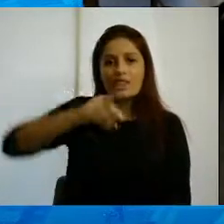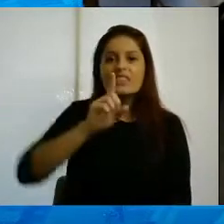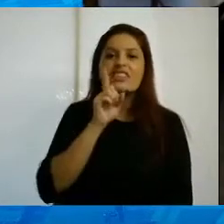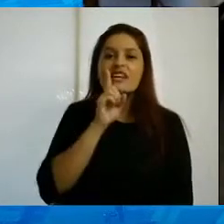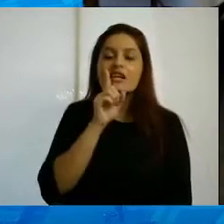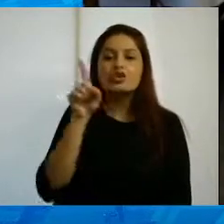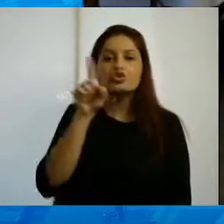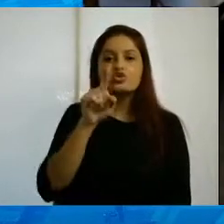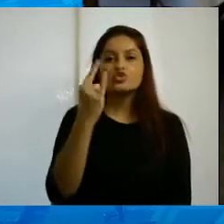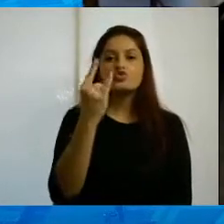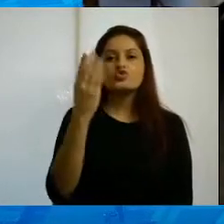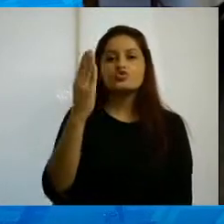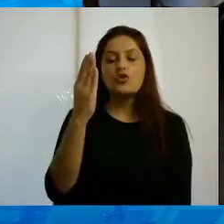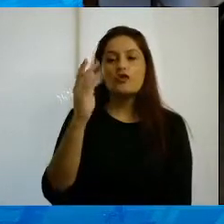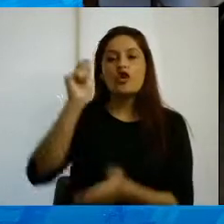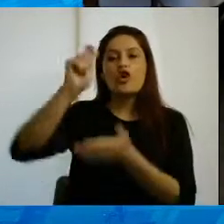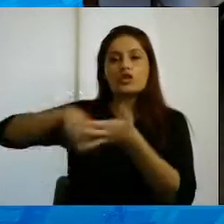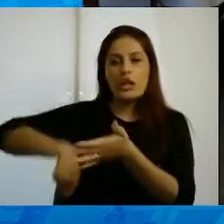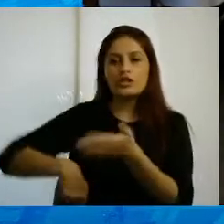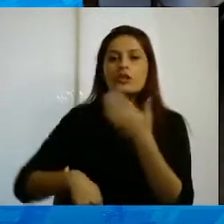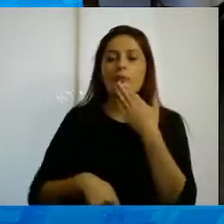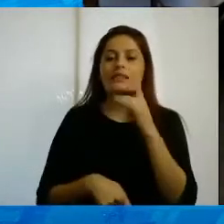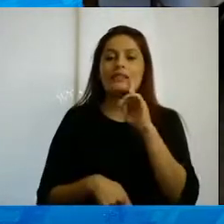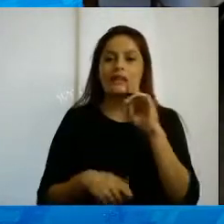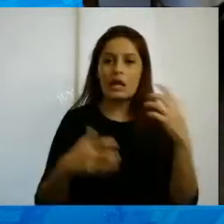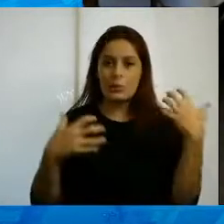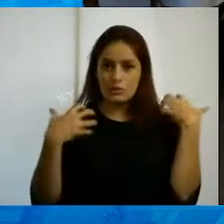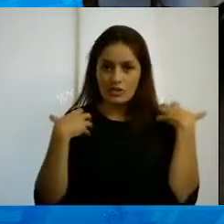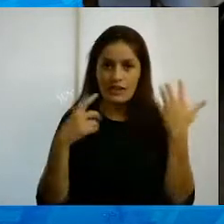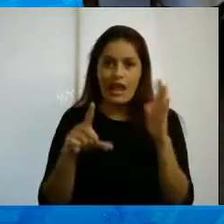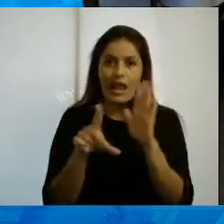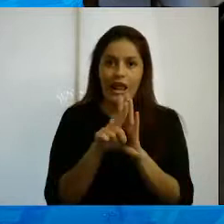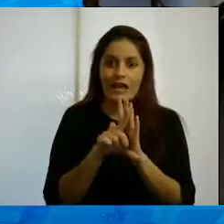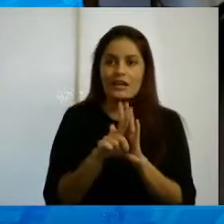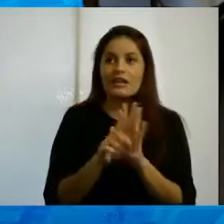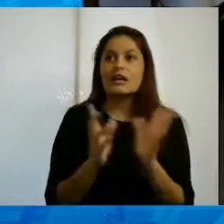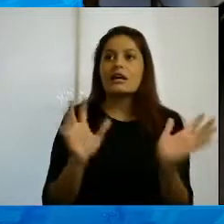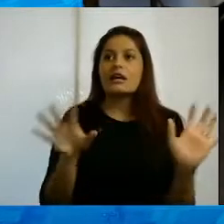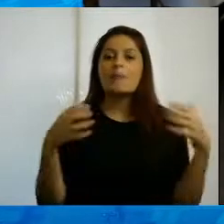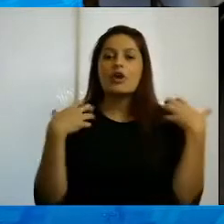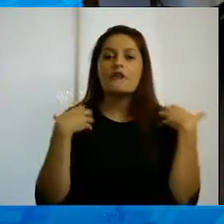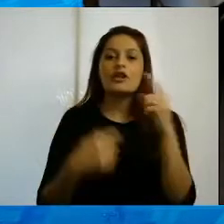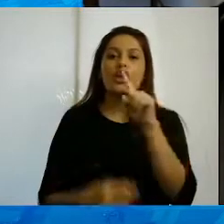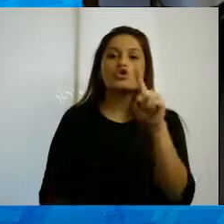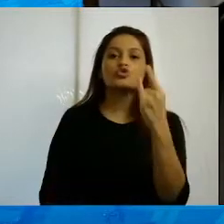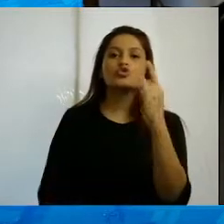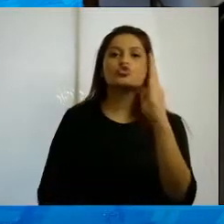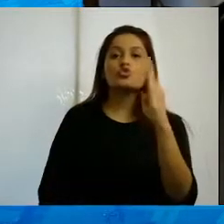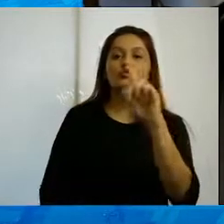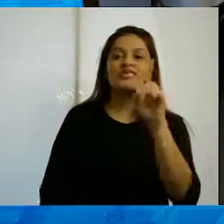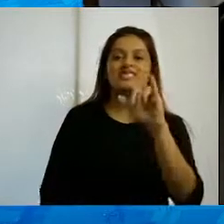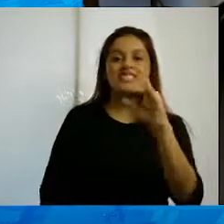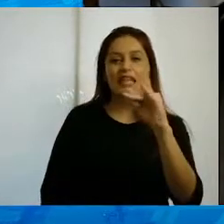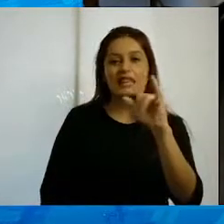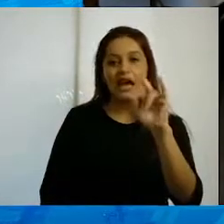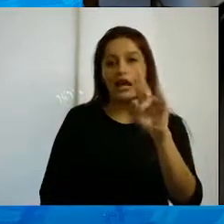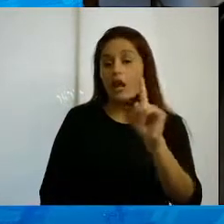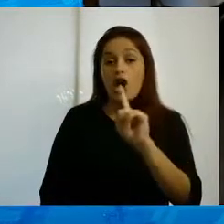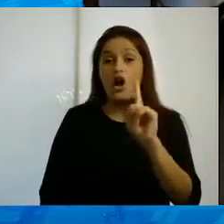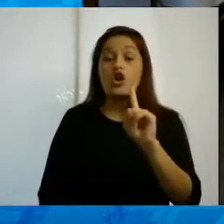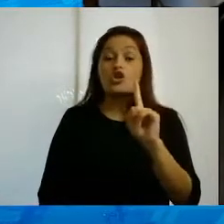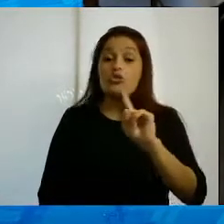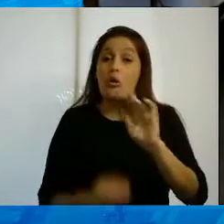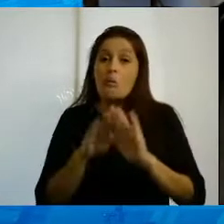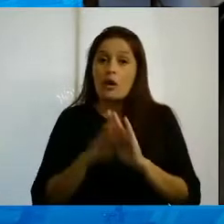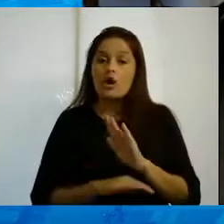subcontrata también tiene responsabilidad ante la ley, la responsabilidad subsidiaria y solidaria, que no es menor, porque